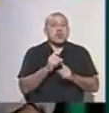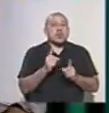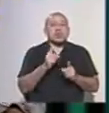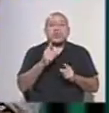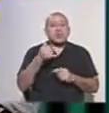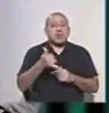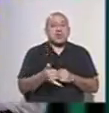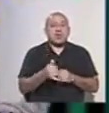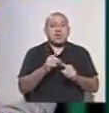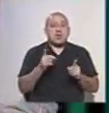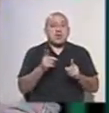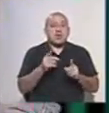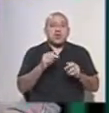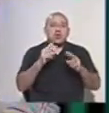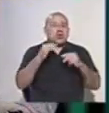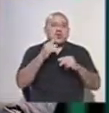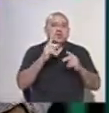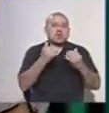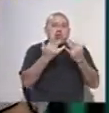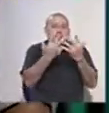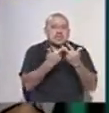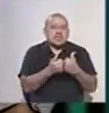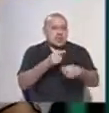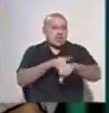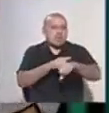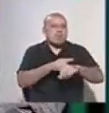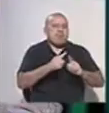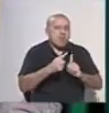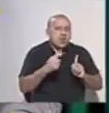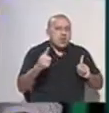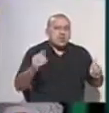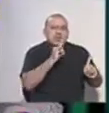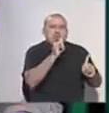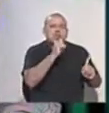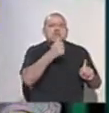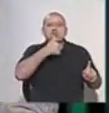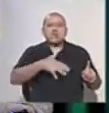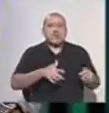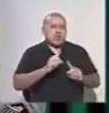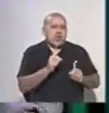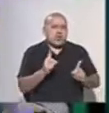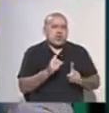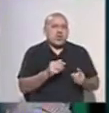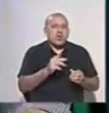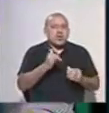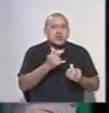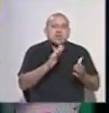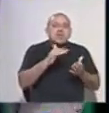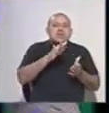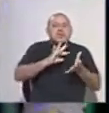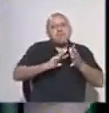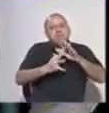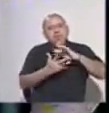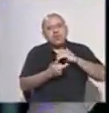ni es ni una cronología en donde se cuenta una historia, ni tampoco tiene un guión. tiene un mapa.